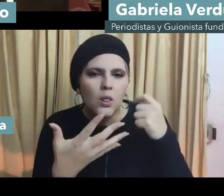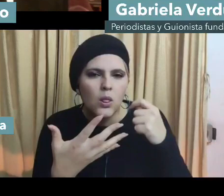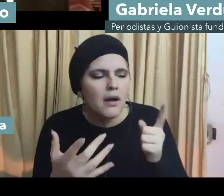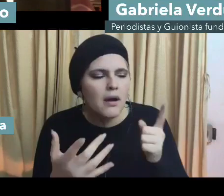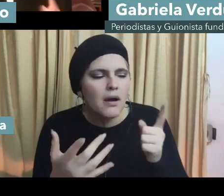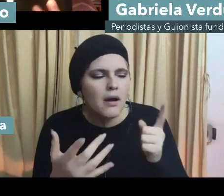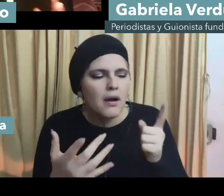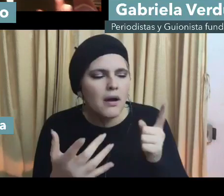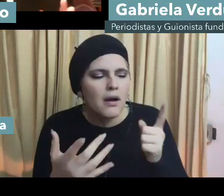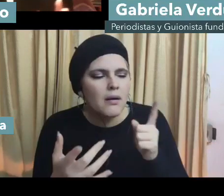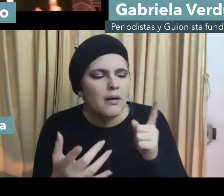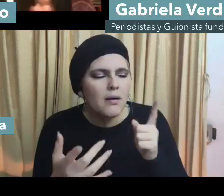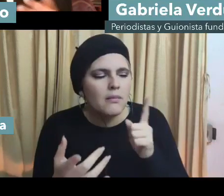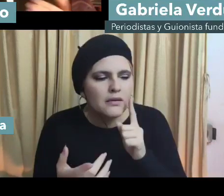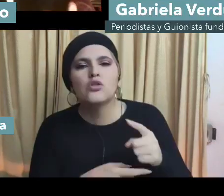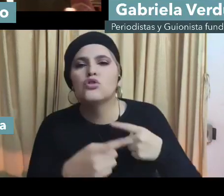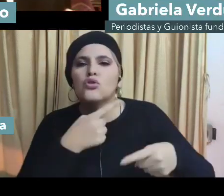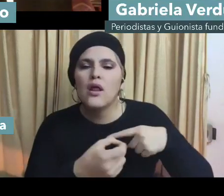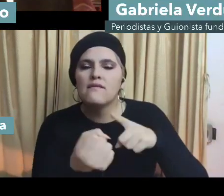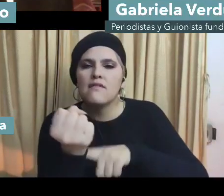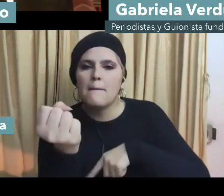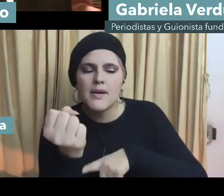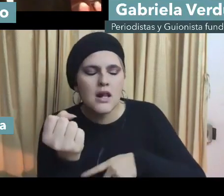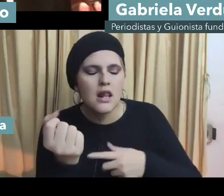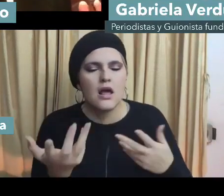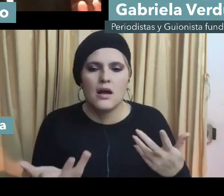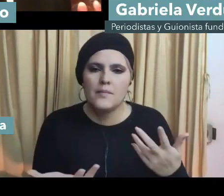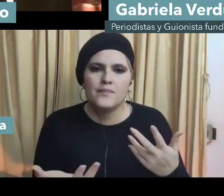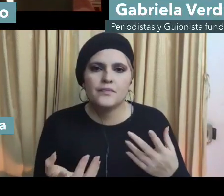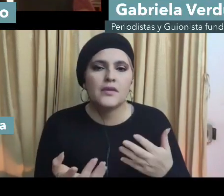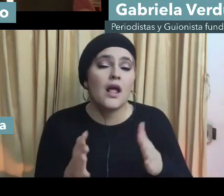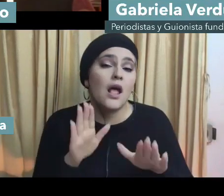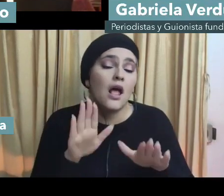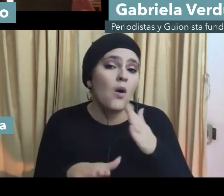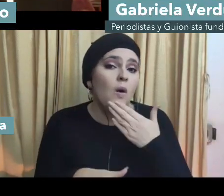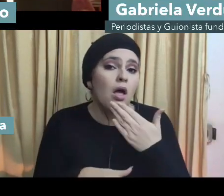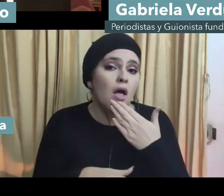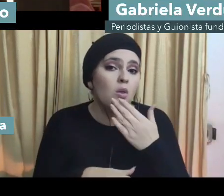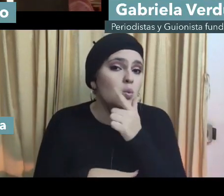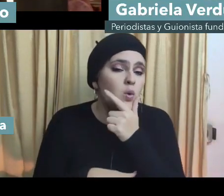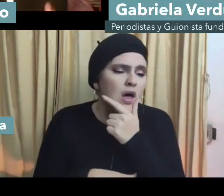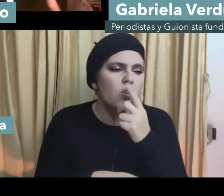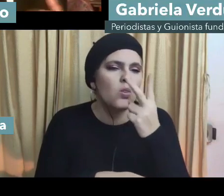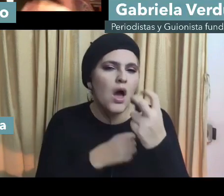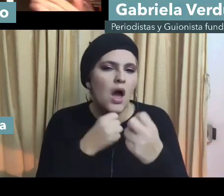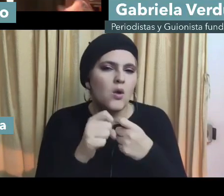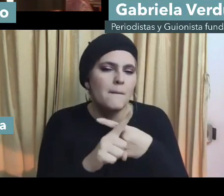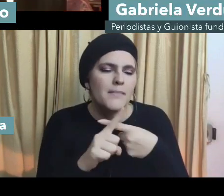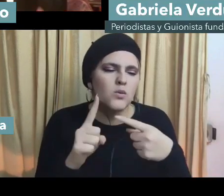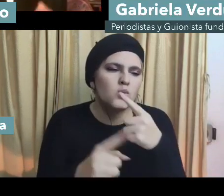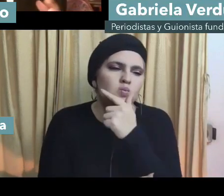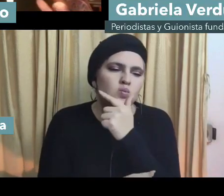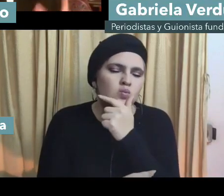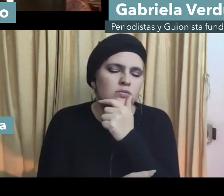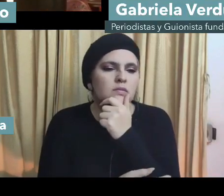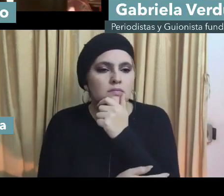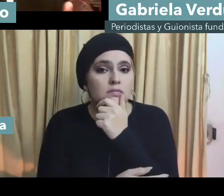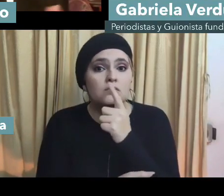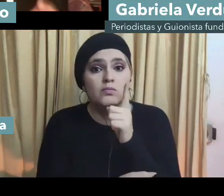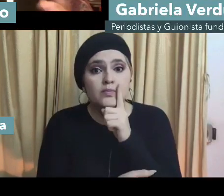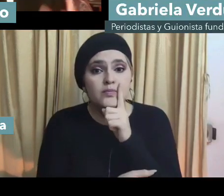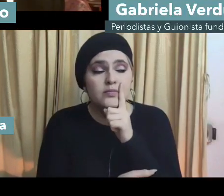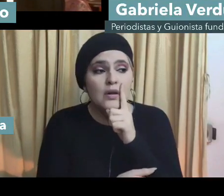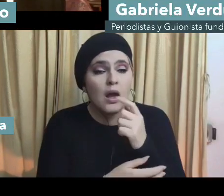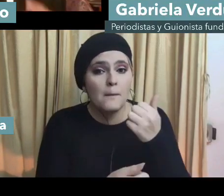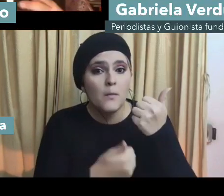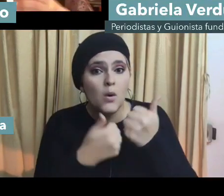familiares. Cuando existen dudas, por ejemplo, tenemos 2 años y medio, existen una duda, existen test, por ejemplo, el test de ADOS, que es un muy